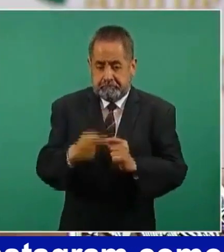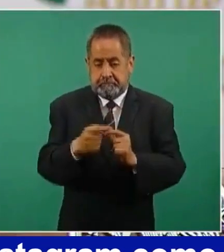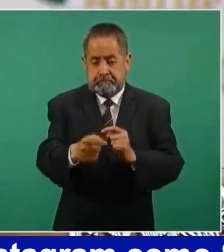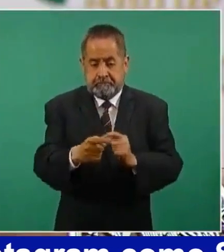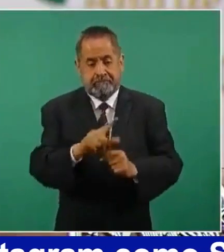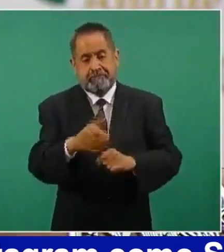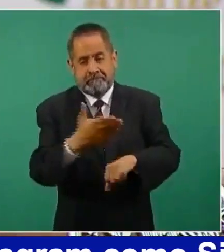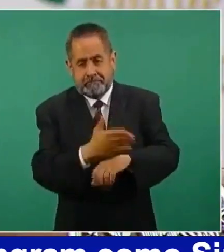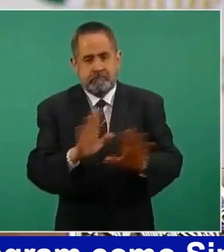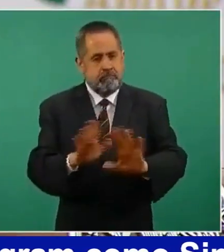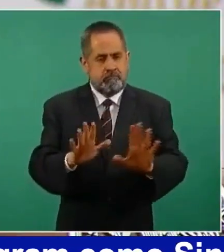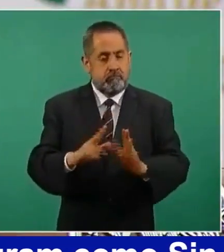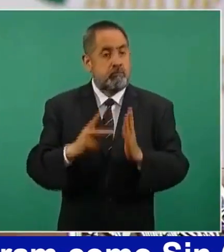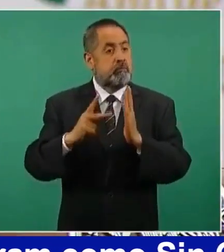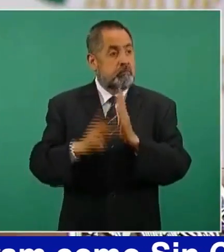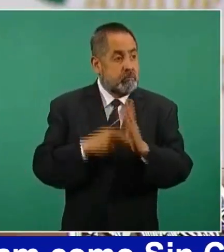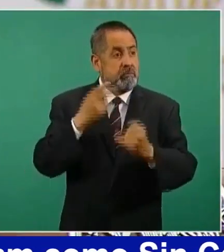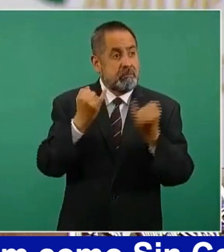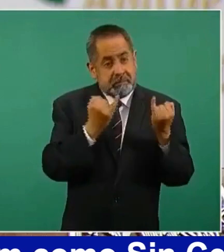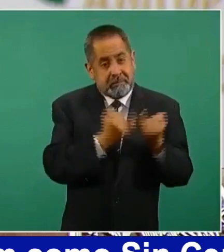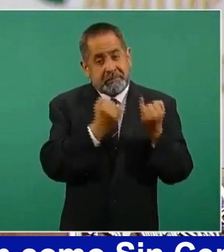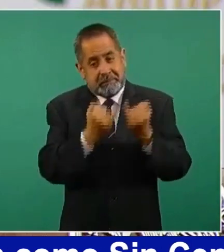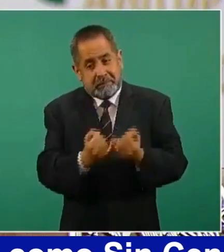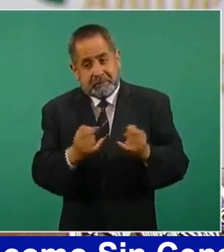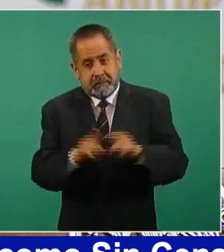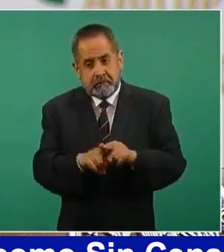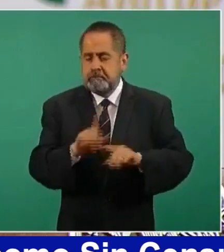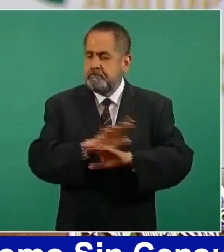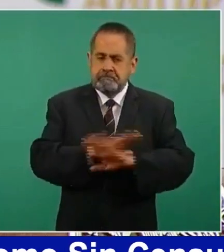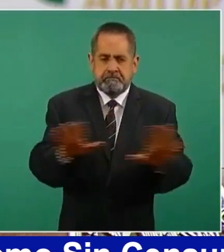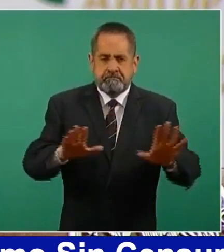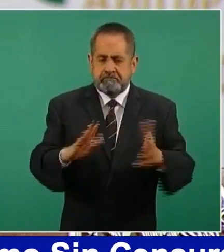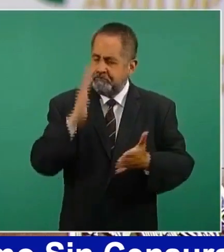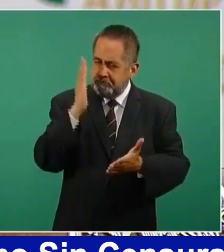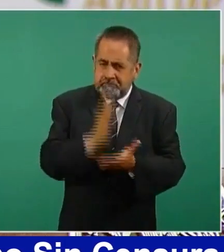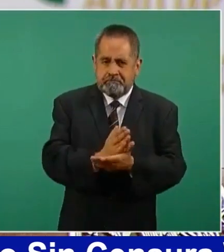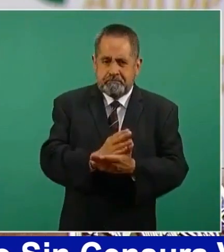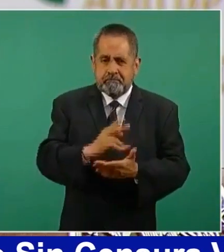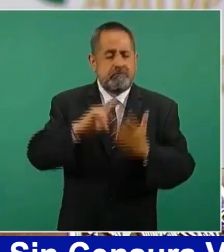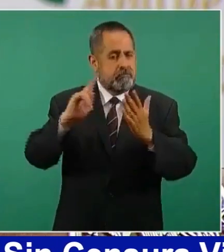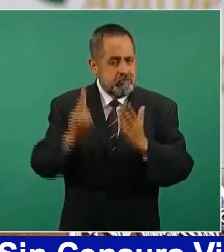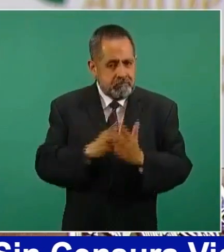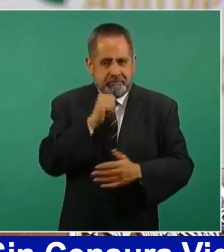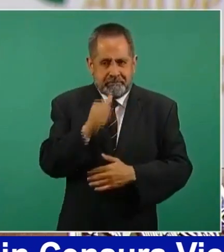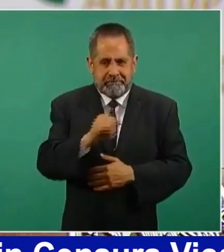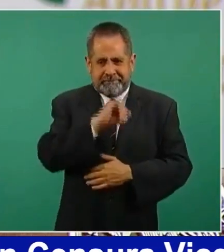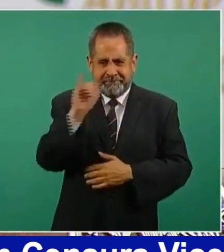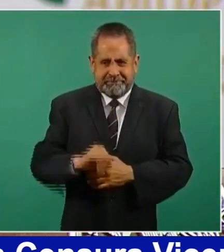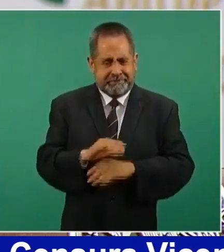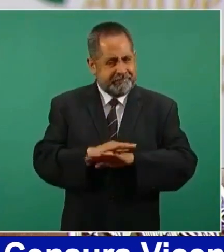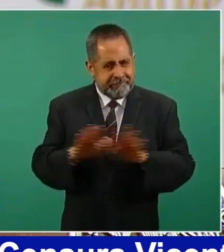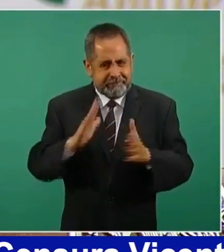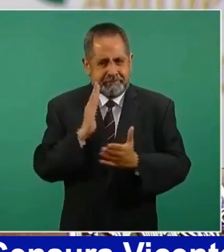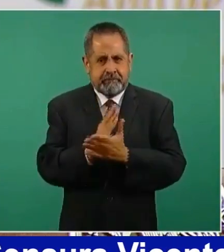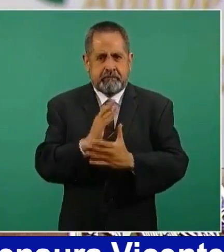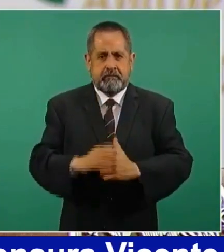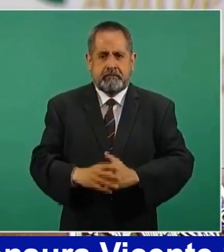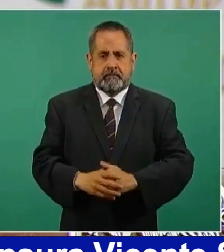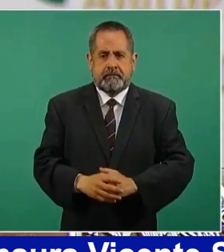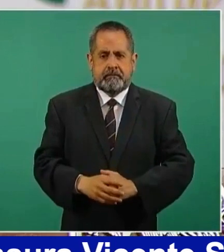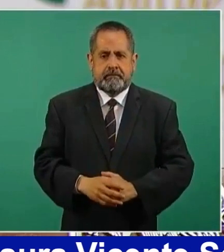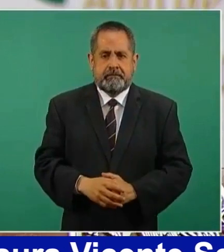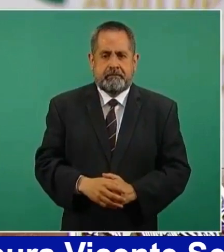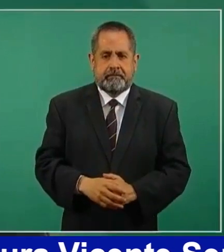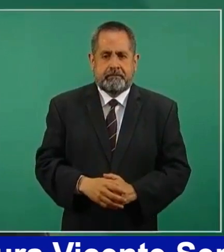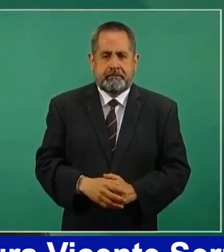evitar que eso se repita. Nunca más ese saqueo.